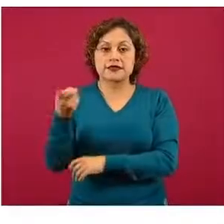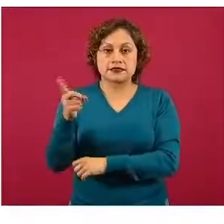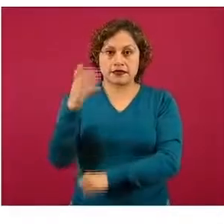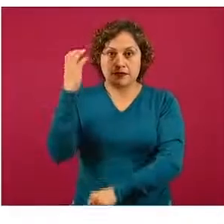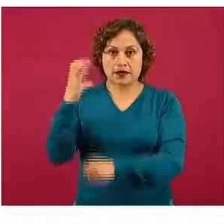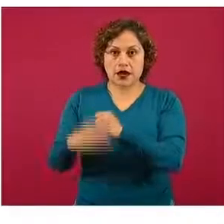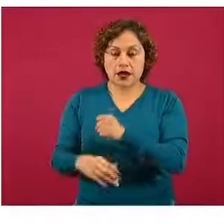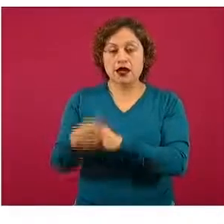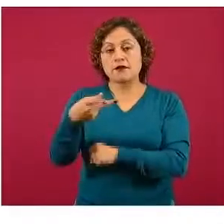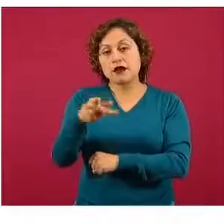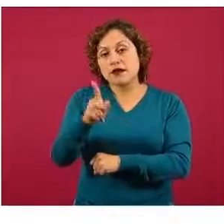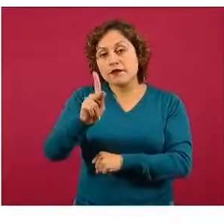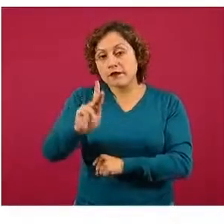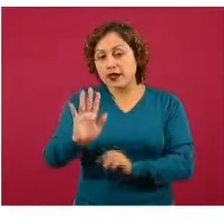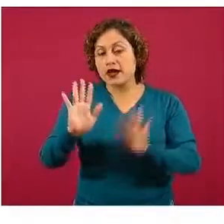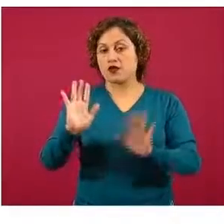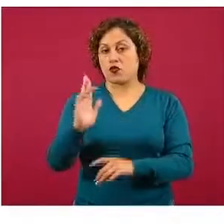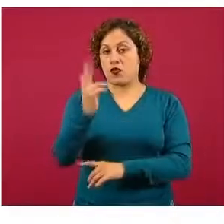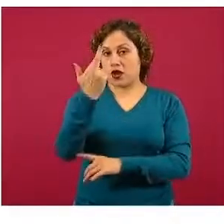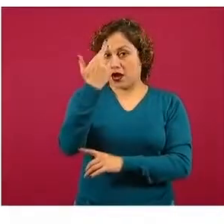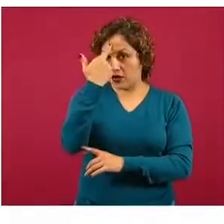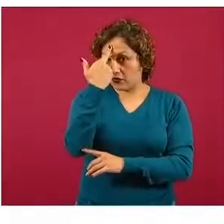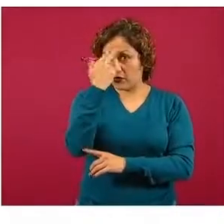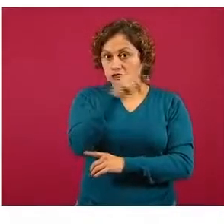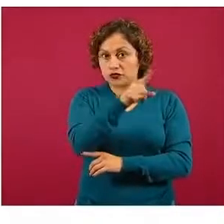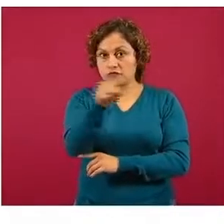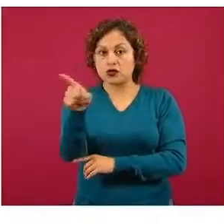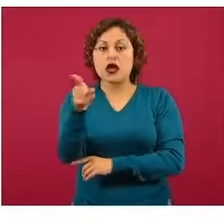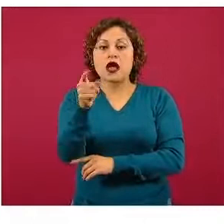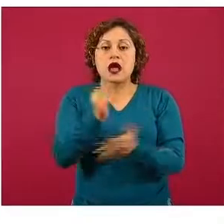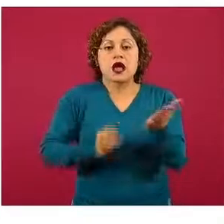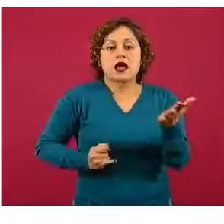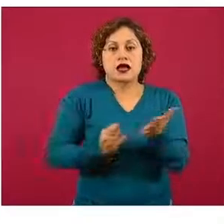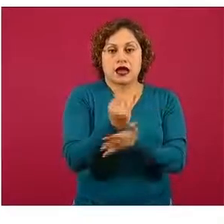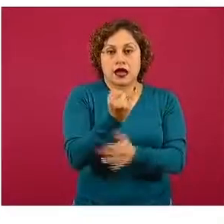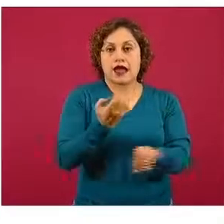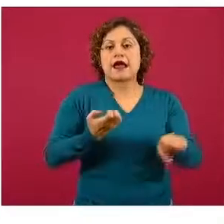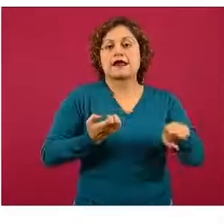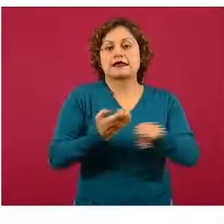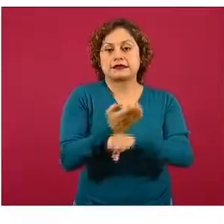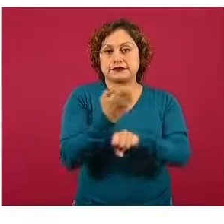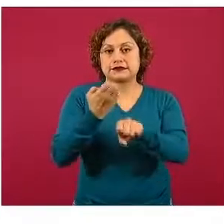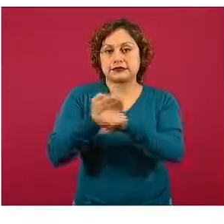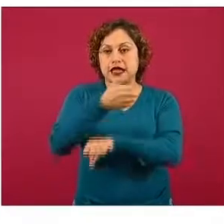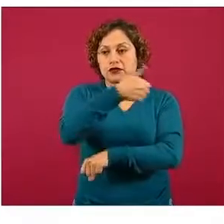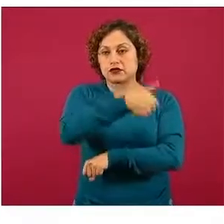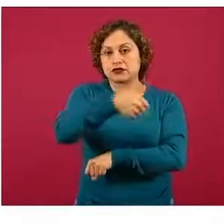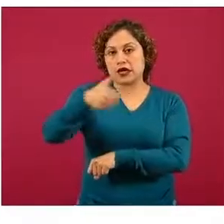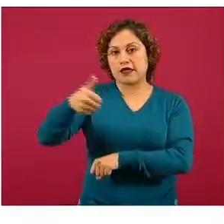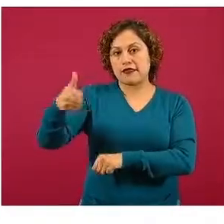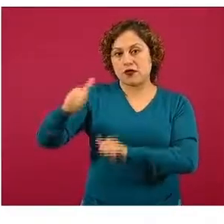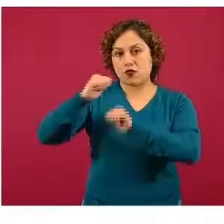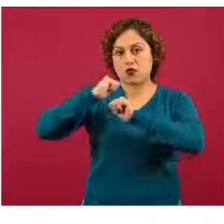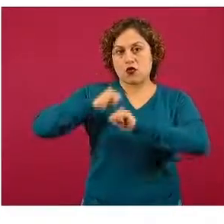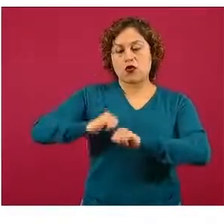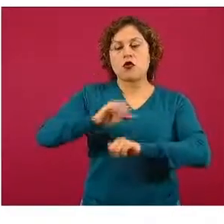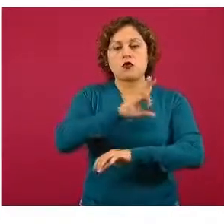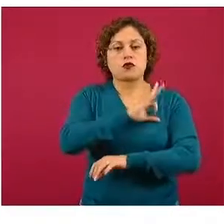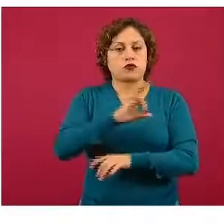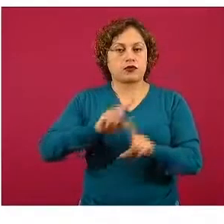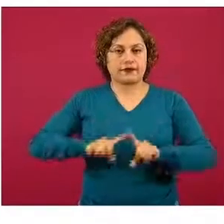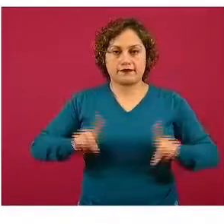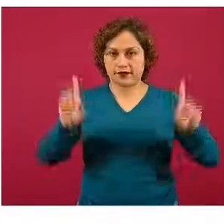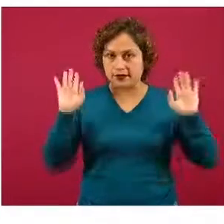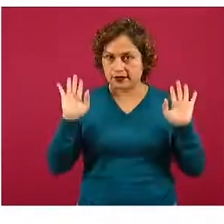autoridades sanitarias locales, en base a sus atribuciones, pueden implementar en cualquier momento las medidas